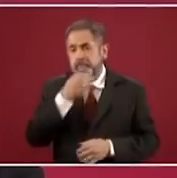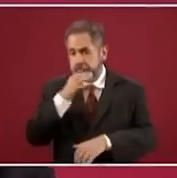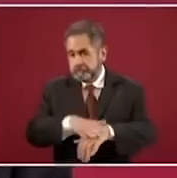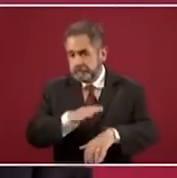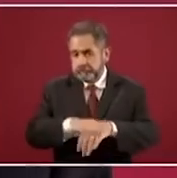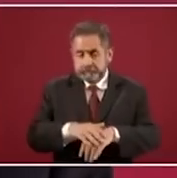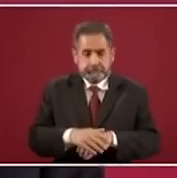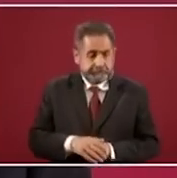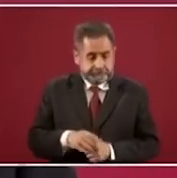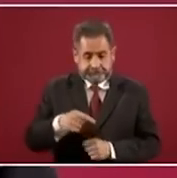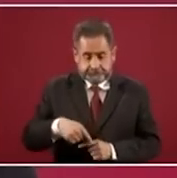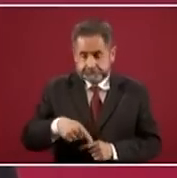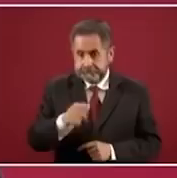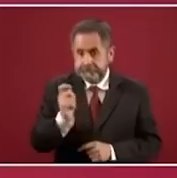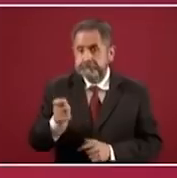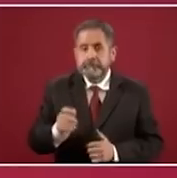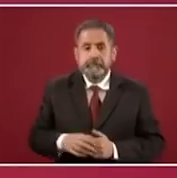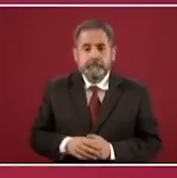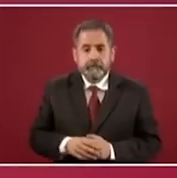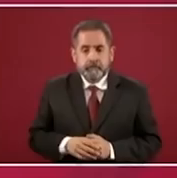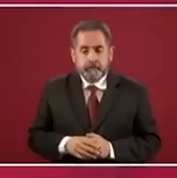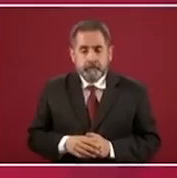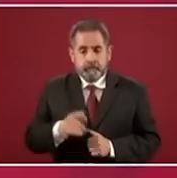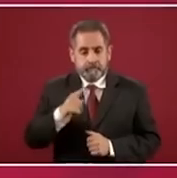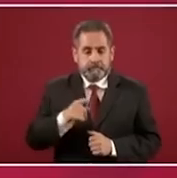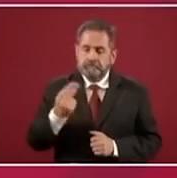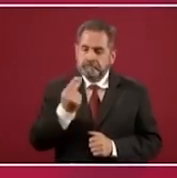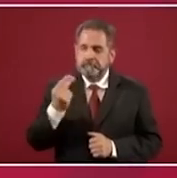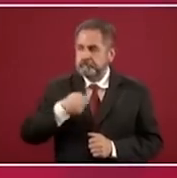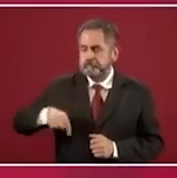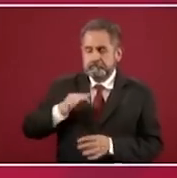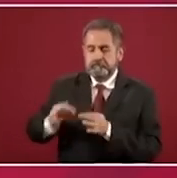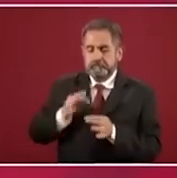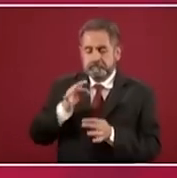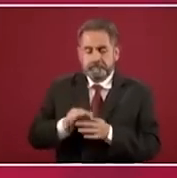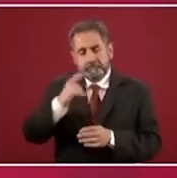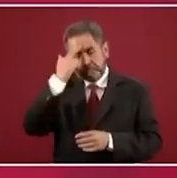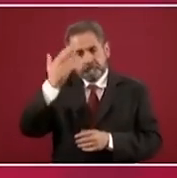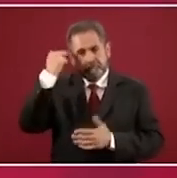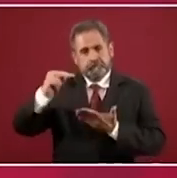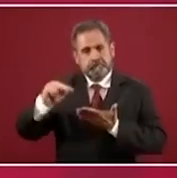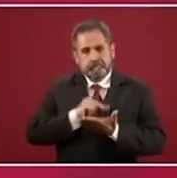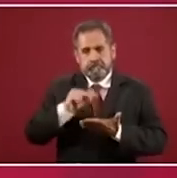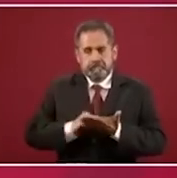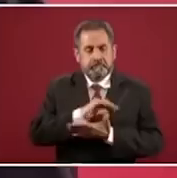necesitamos cumplir con el acuerdo de agua que se suscribió, que se